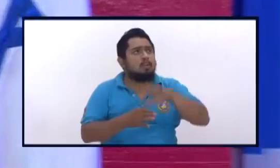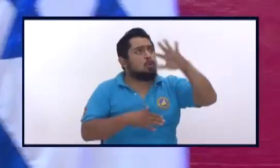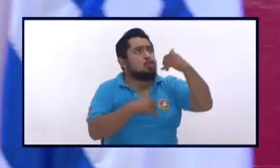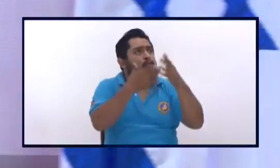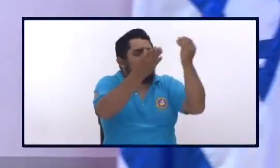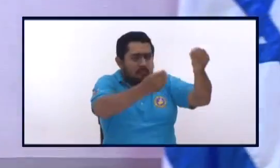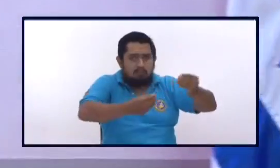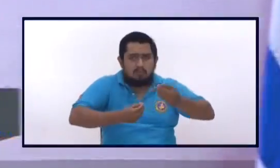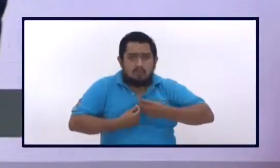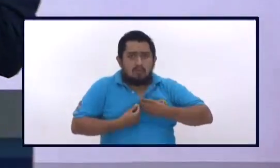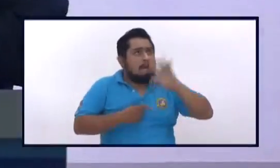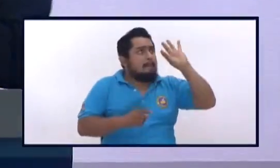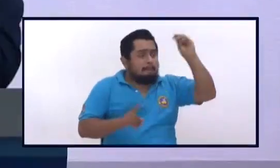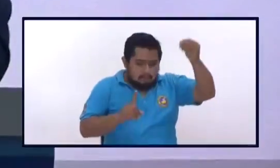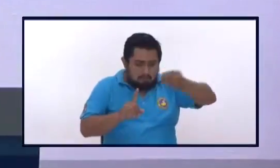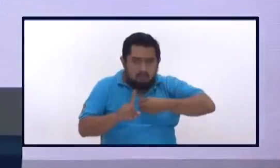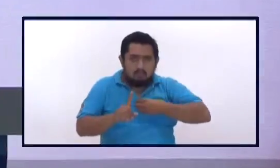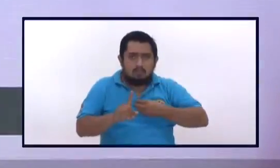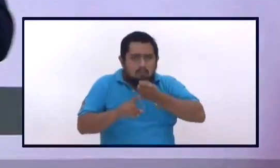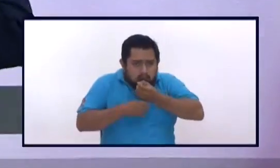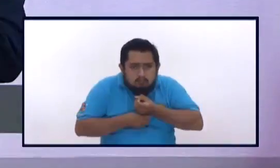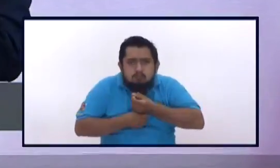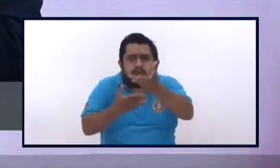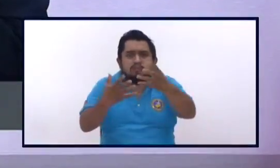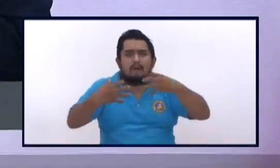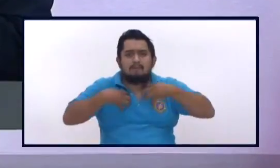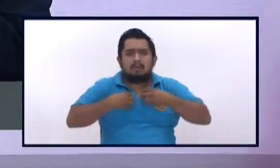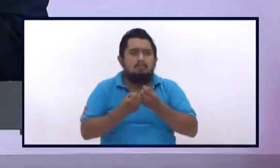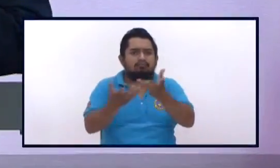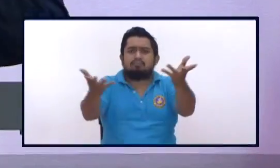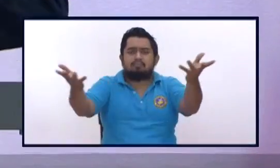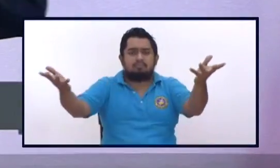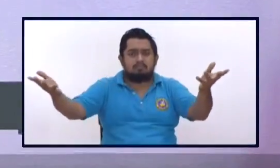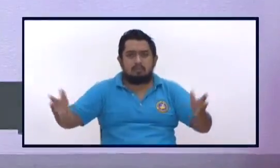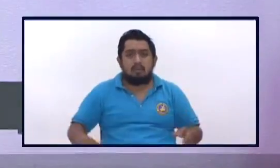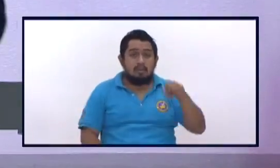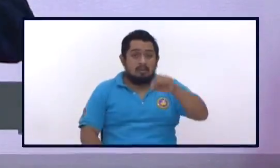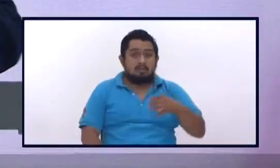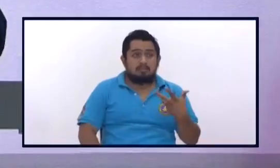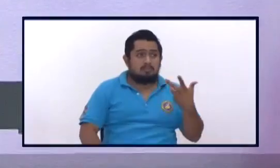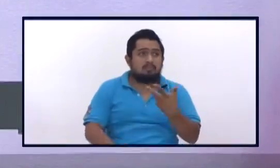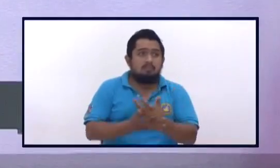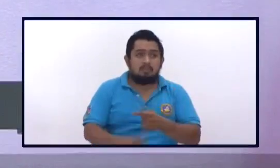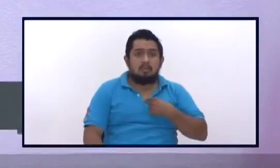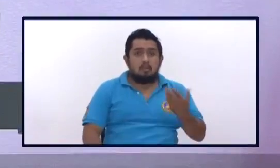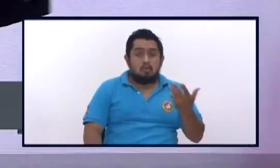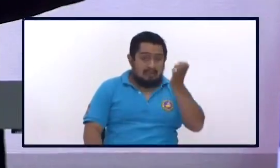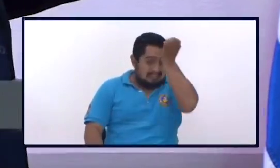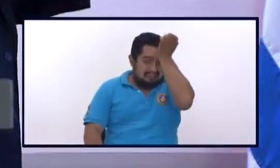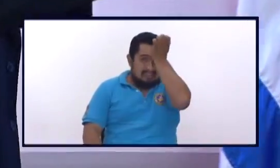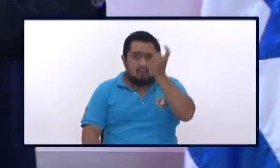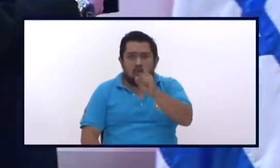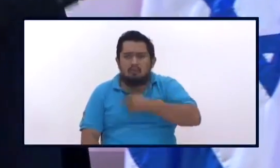acompaña al predicador el predicador va a soltar una palabra de vida es por eso que nosotros no podemos caer en el error de